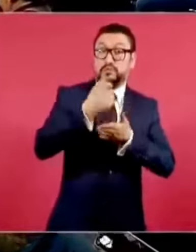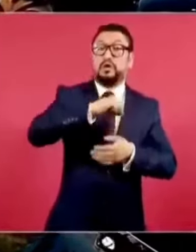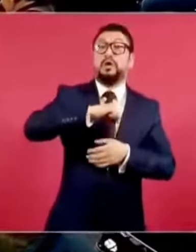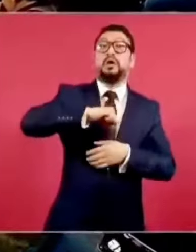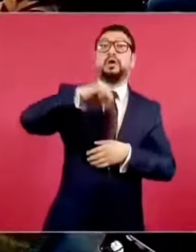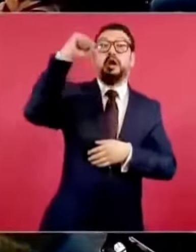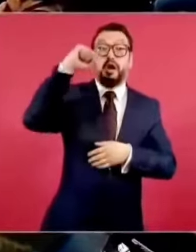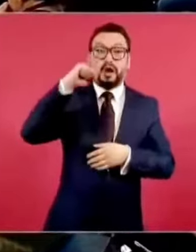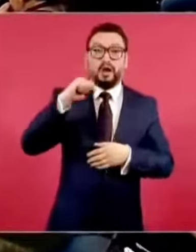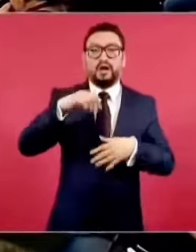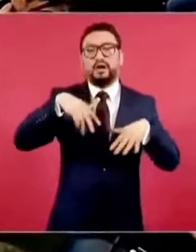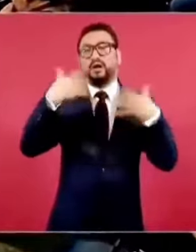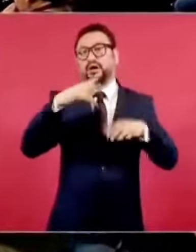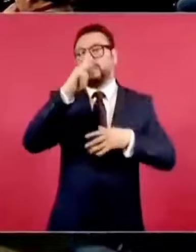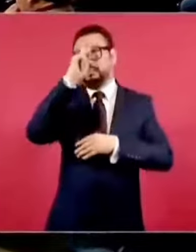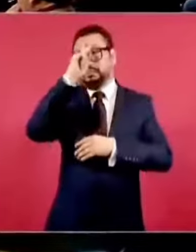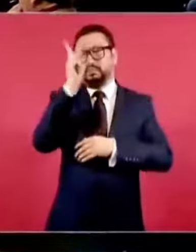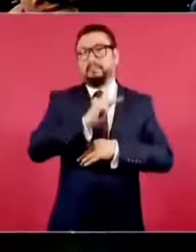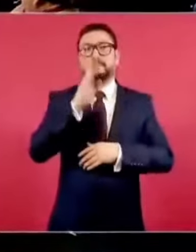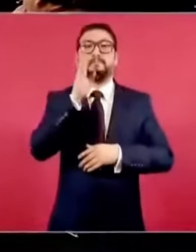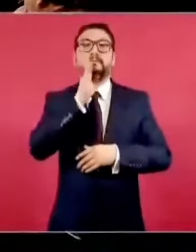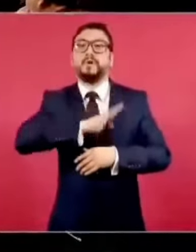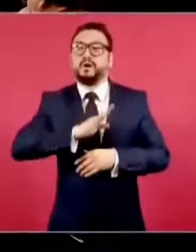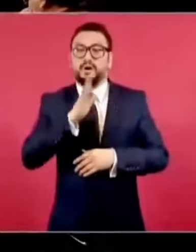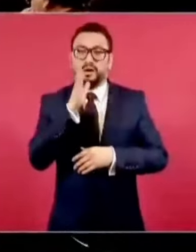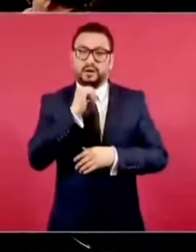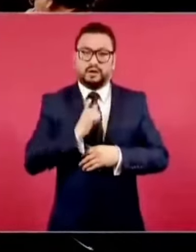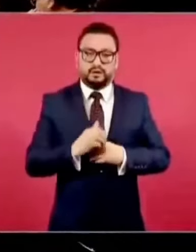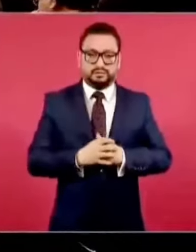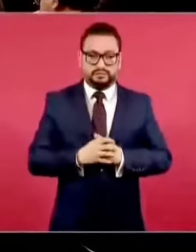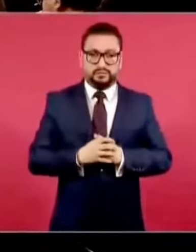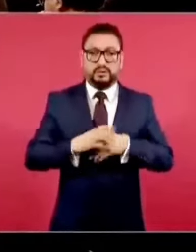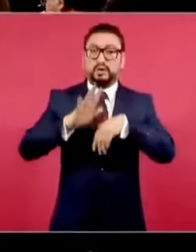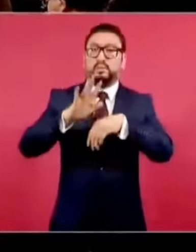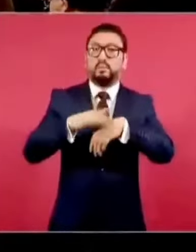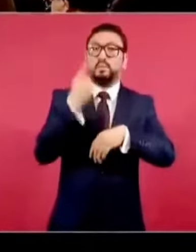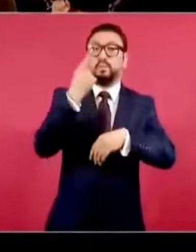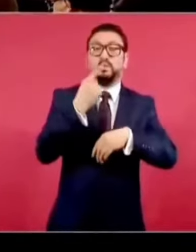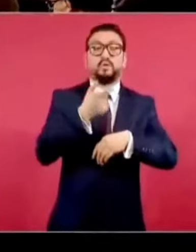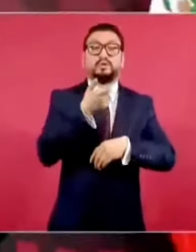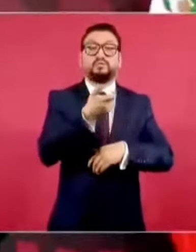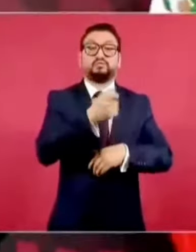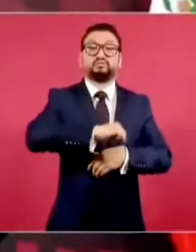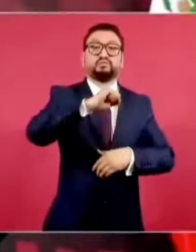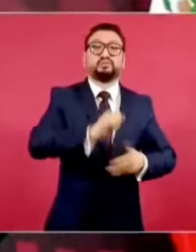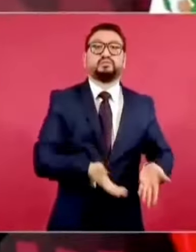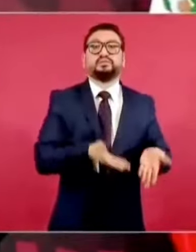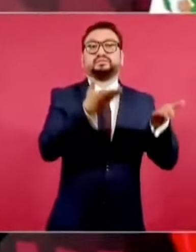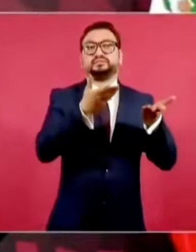salario era malo porque aumentaba la